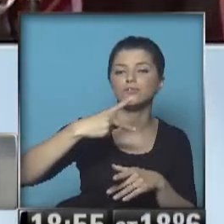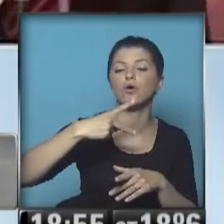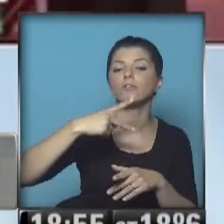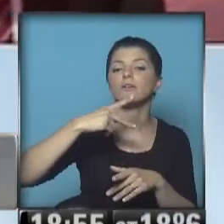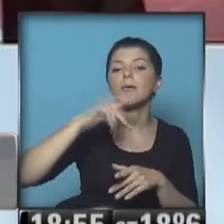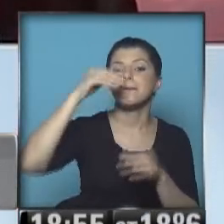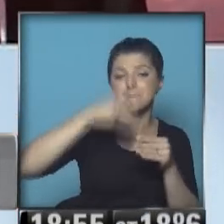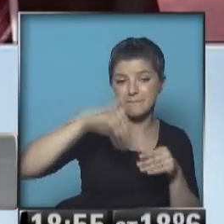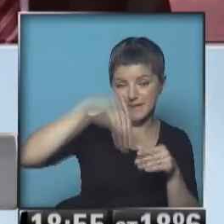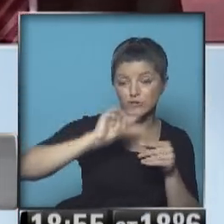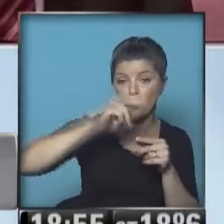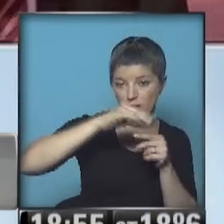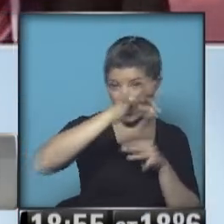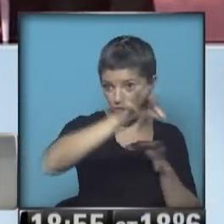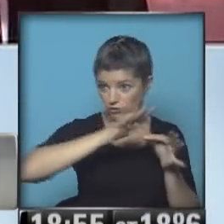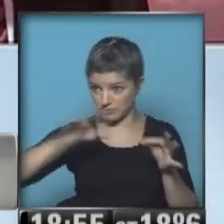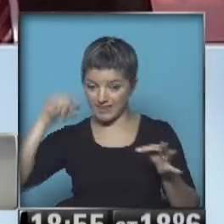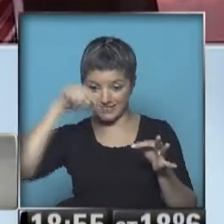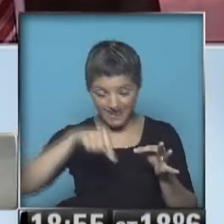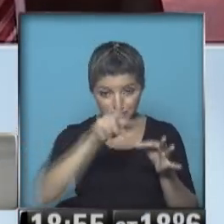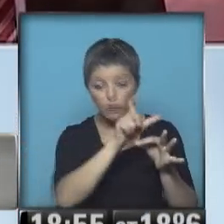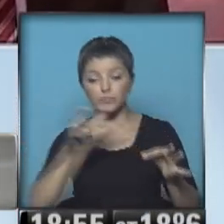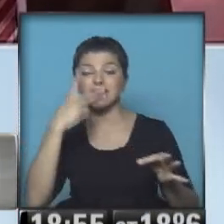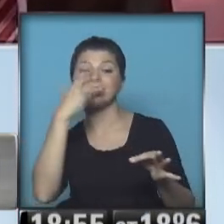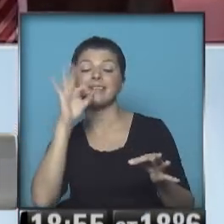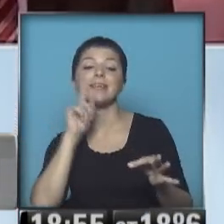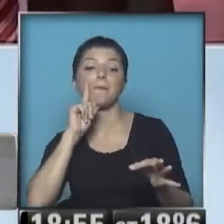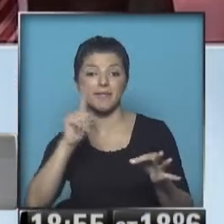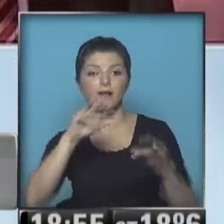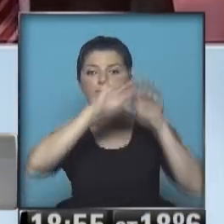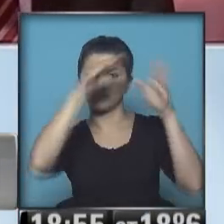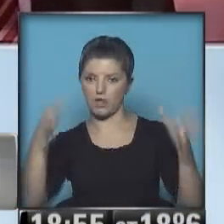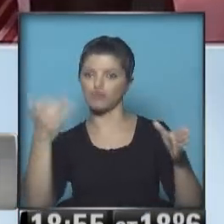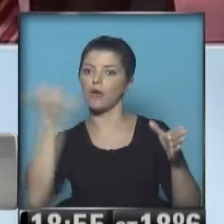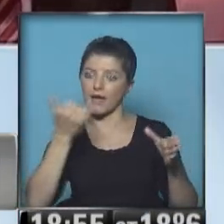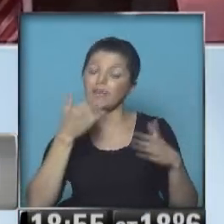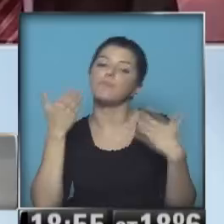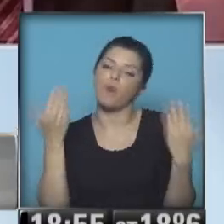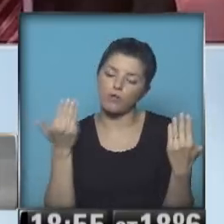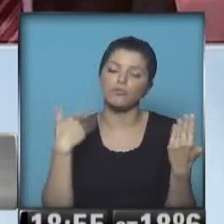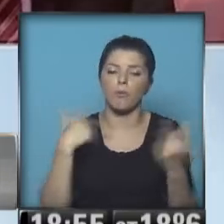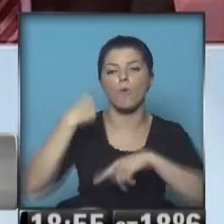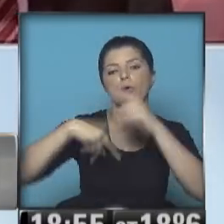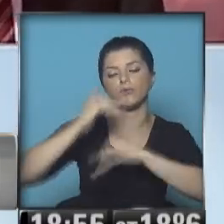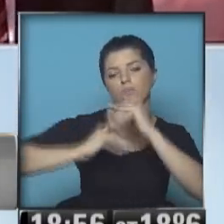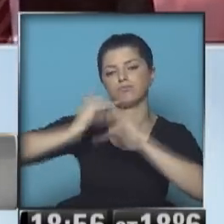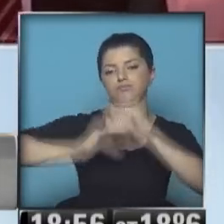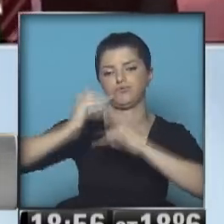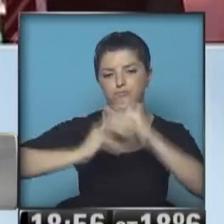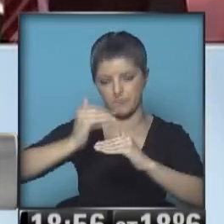están cubiertos. Por ende, tenemos la posibilidad de seguir creciendo por mucho tiempo más.